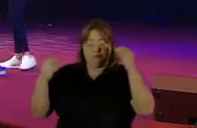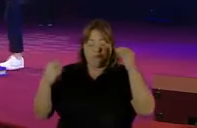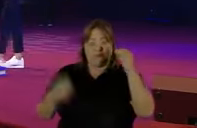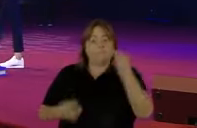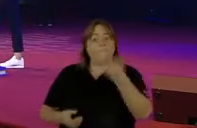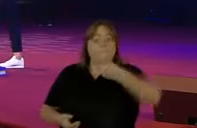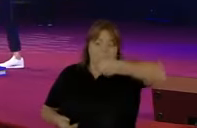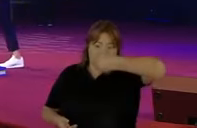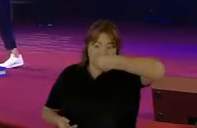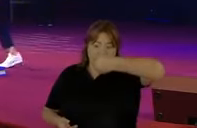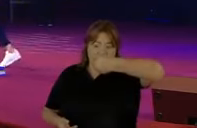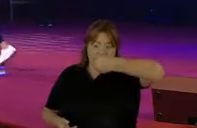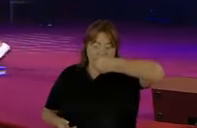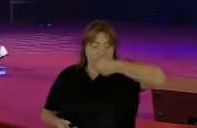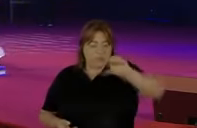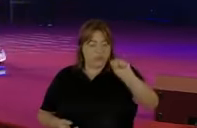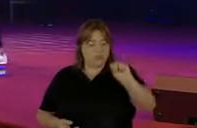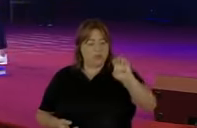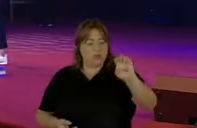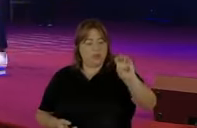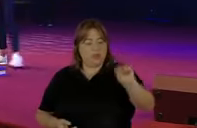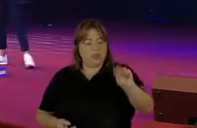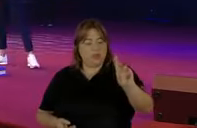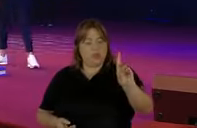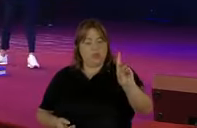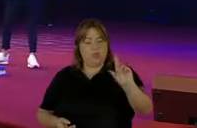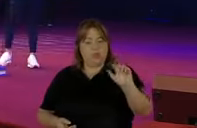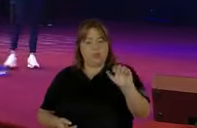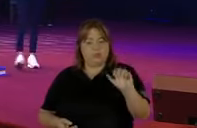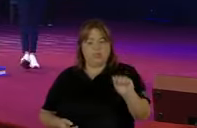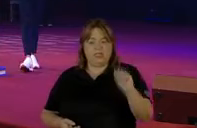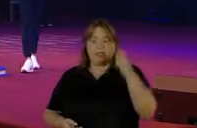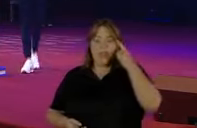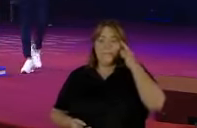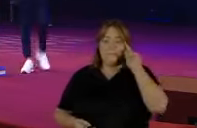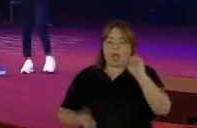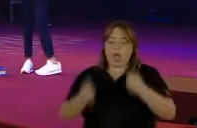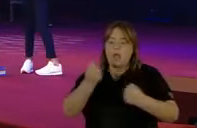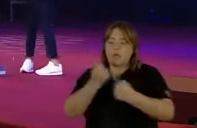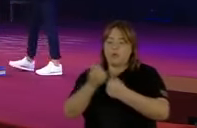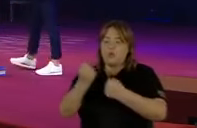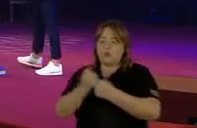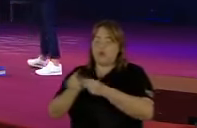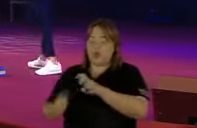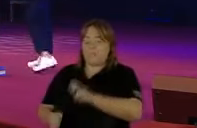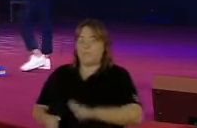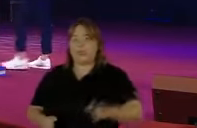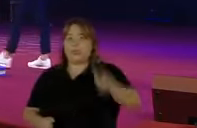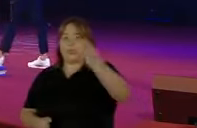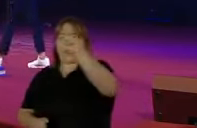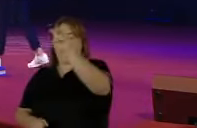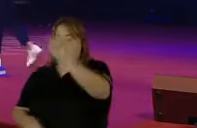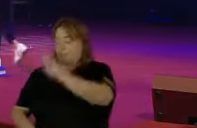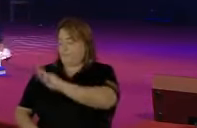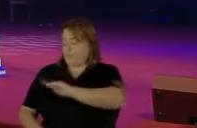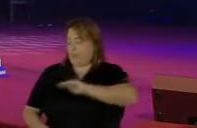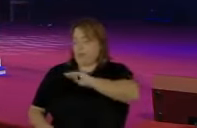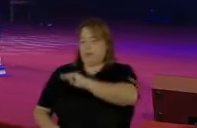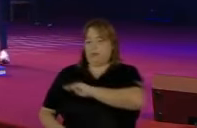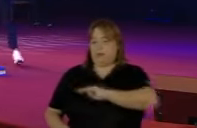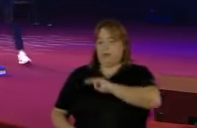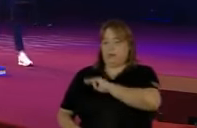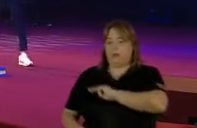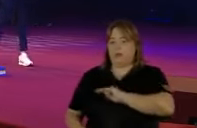Antorcha, vamos a estar teniendo una venta profunda, viaje misionero. Ah, no, espérate. Yo me lo voy a creer para